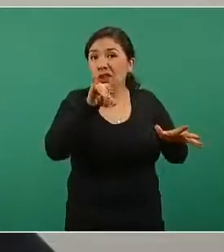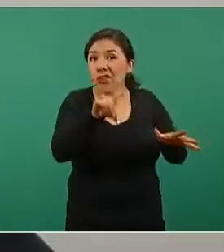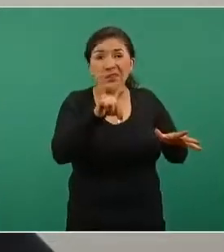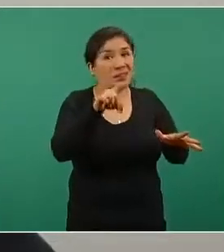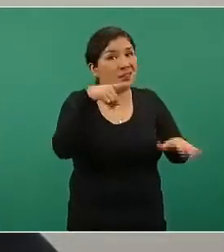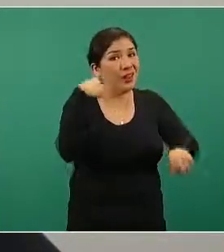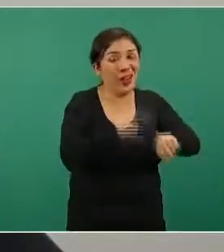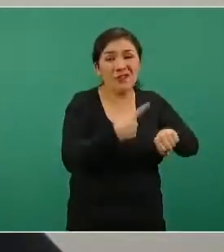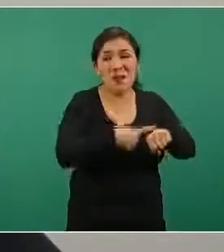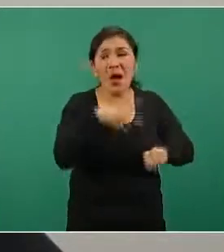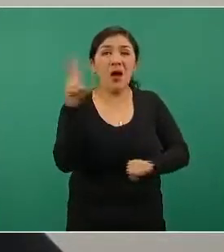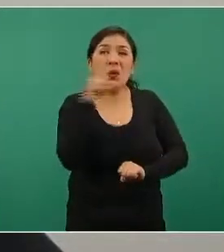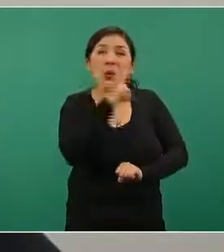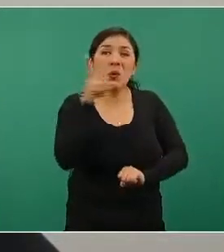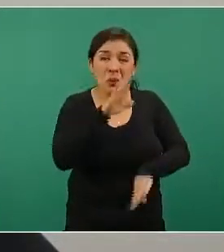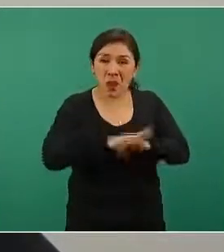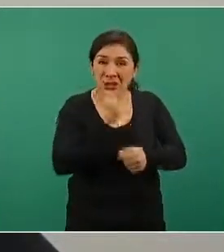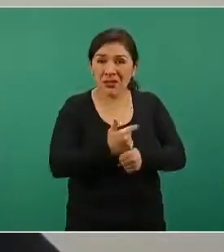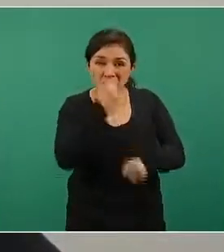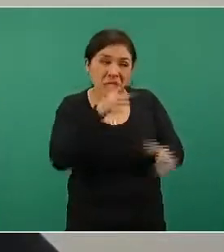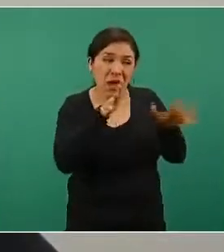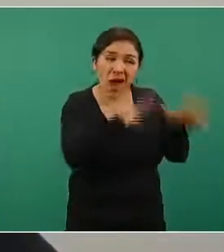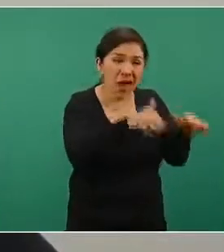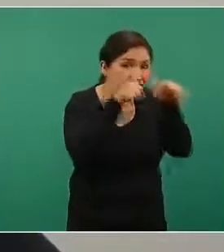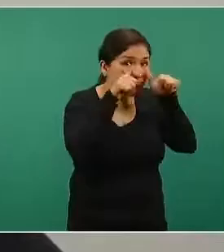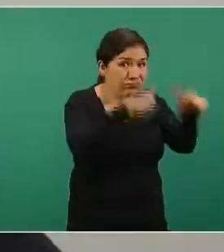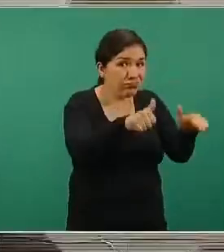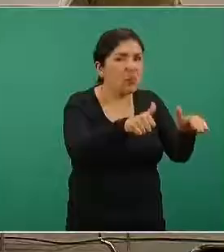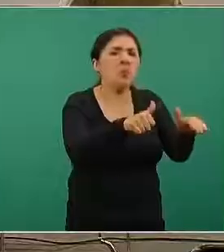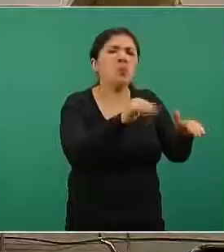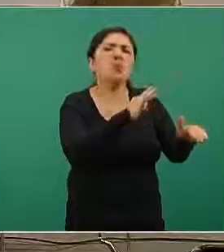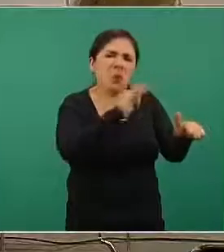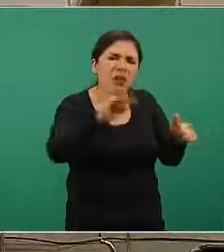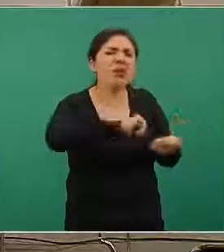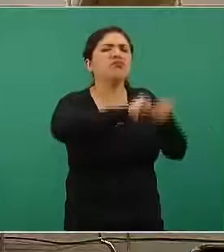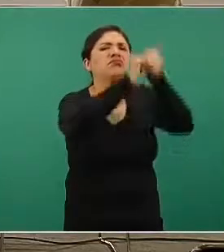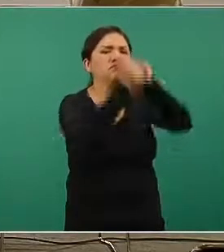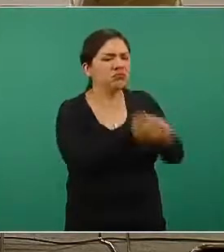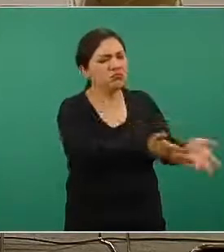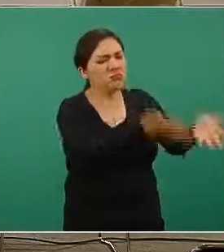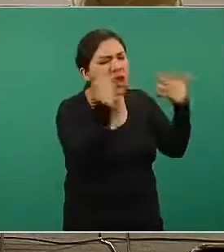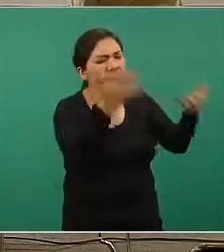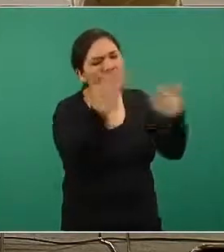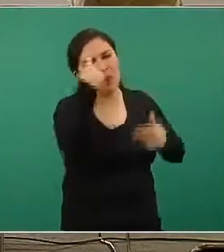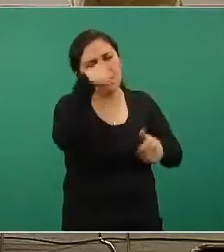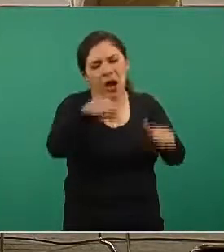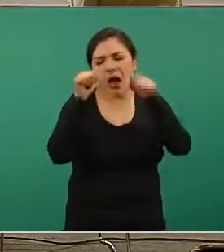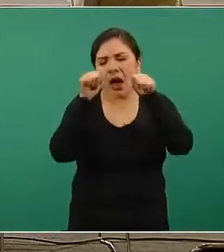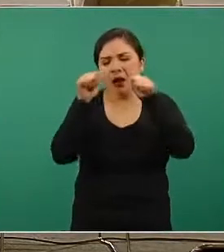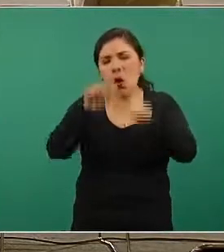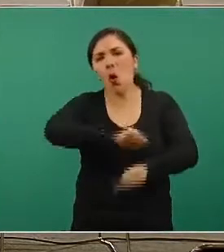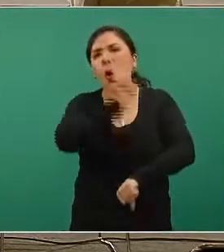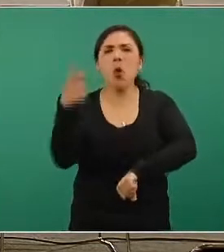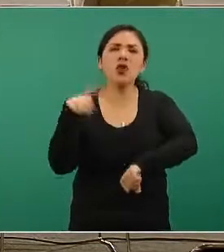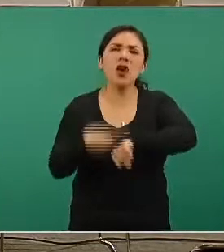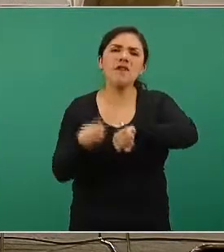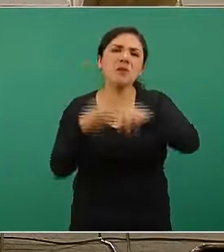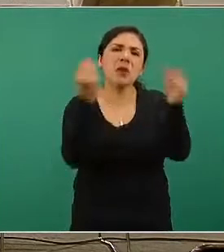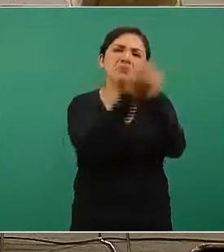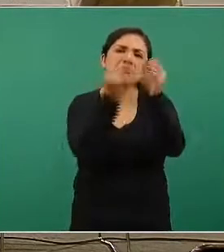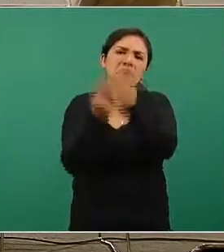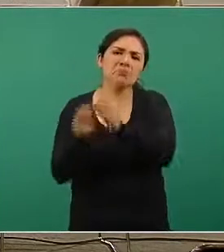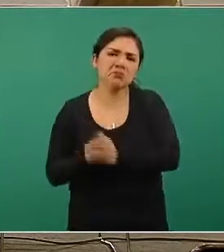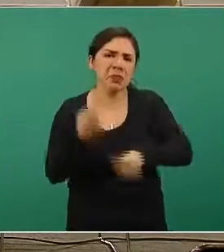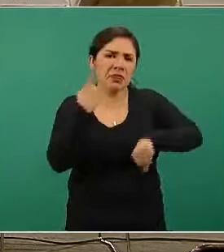infección respiratoria aguda grave, para obviamente poder dar atención médica a otro tipo de padecimientos y a